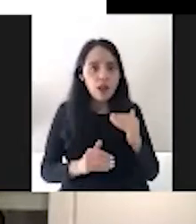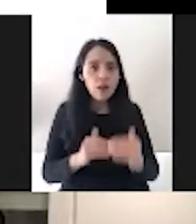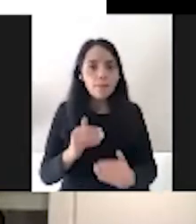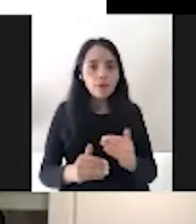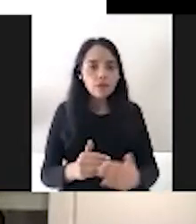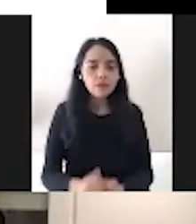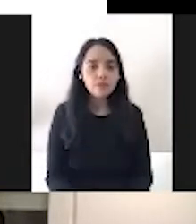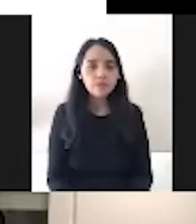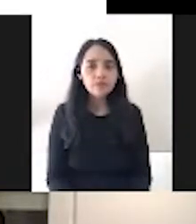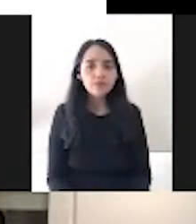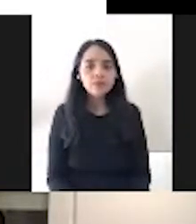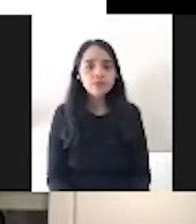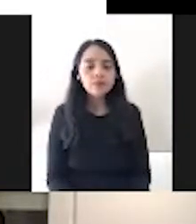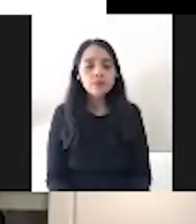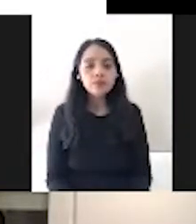inclusivo.